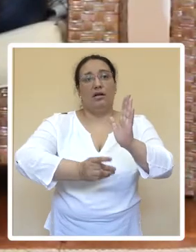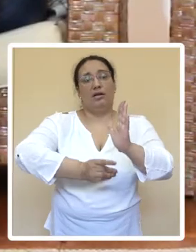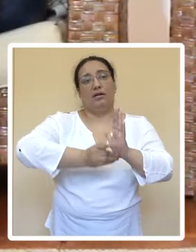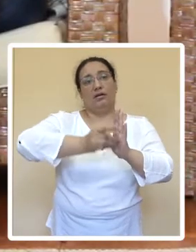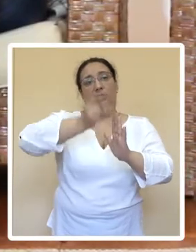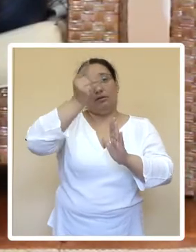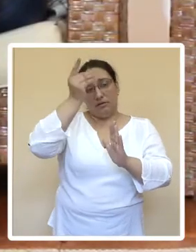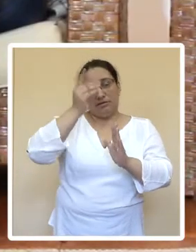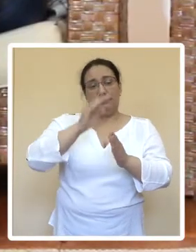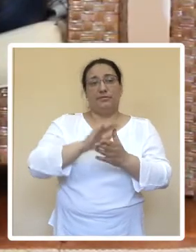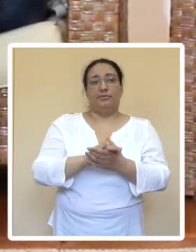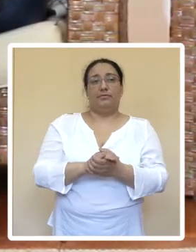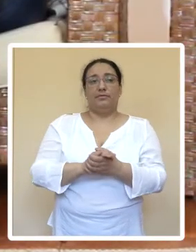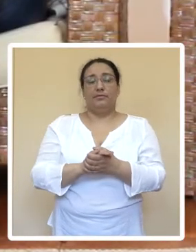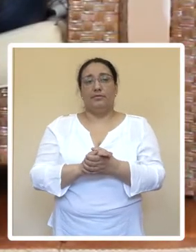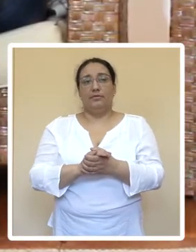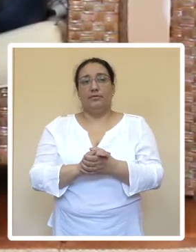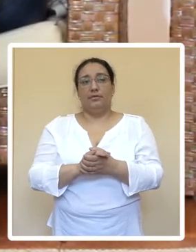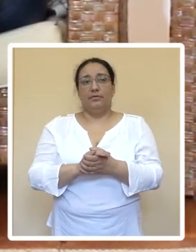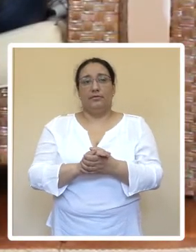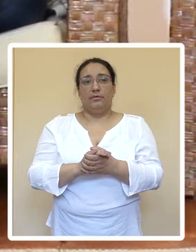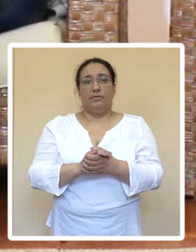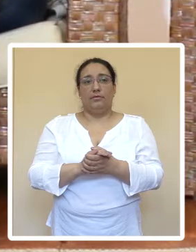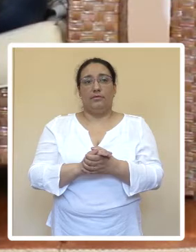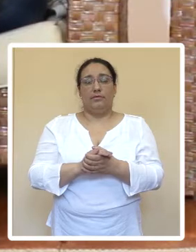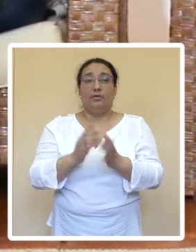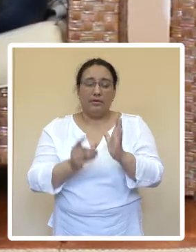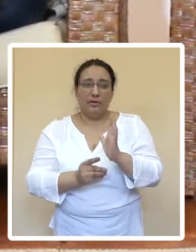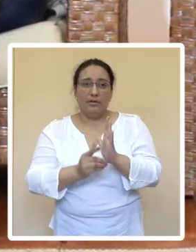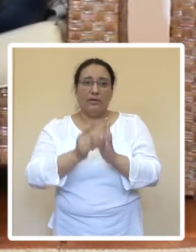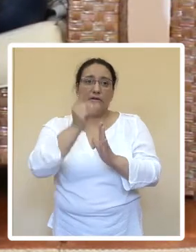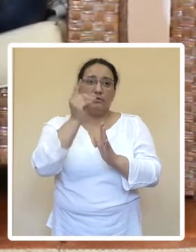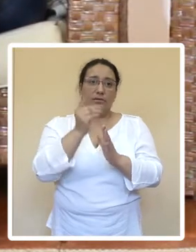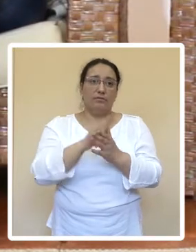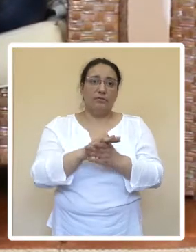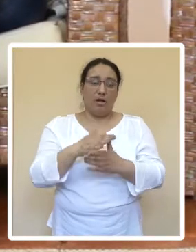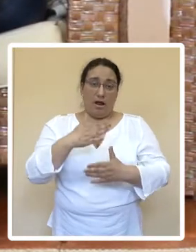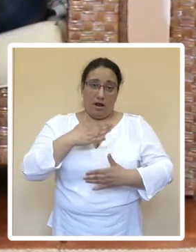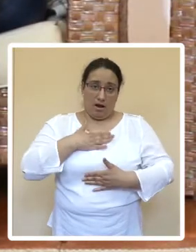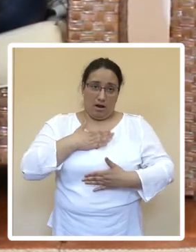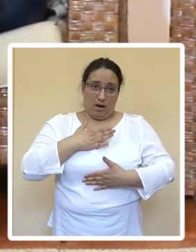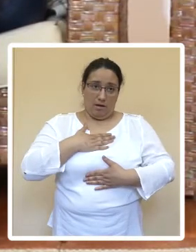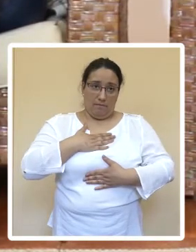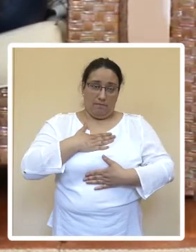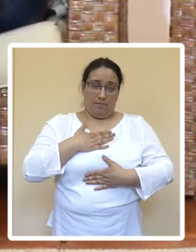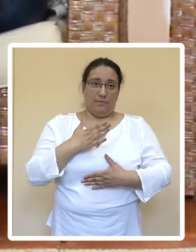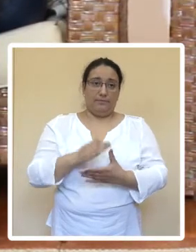que estoy, poderme desarrollarme en lo mío.